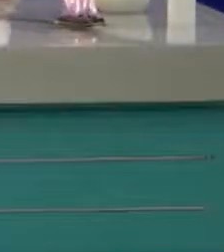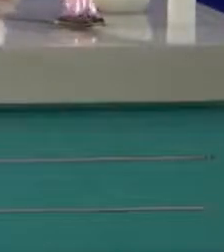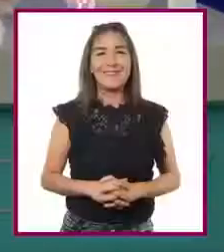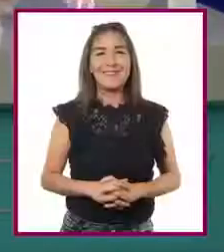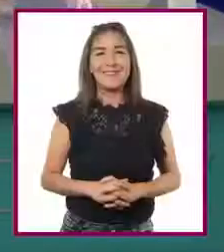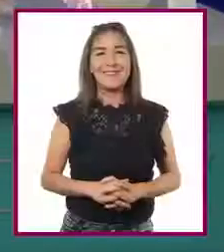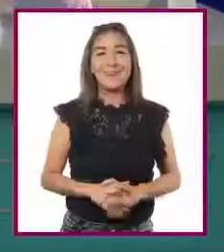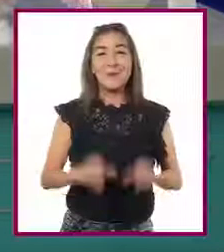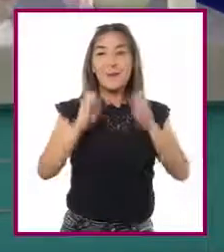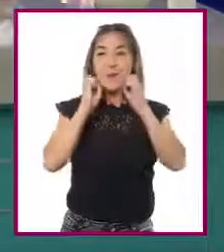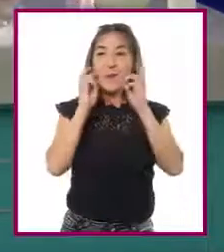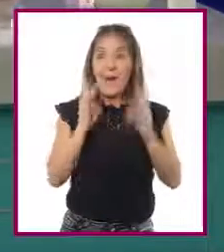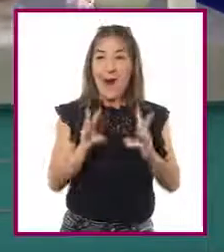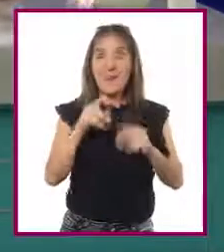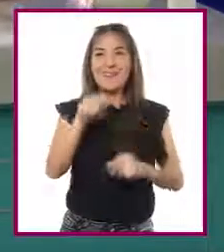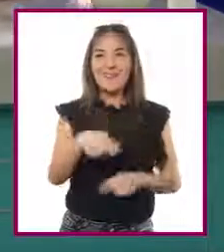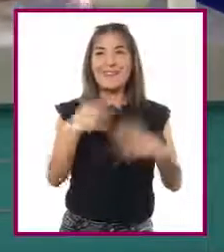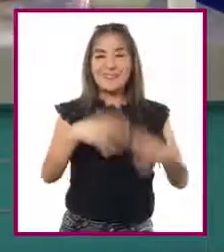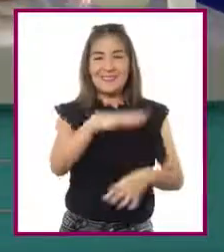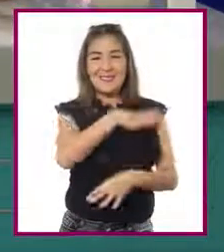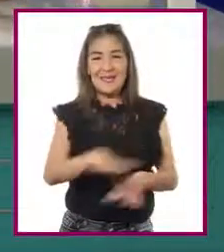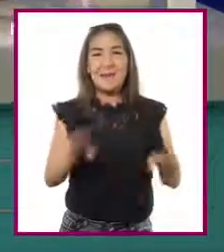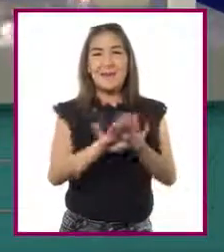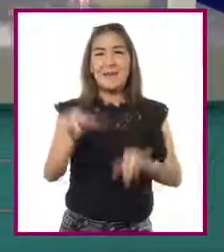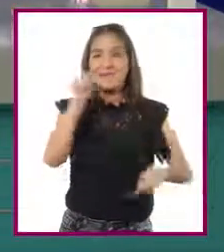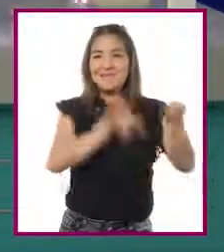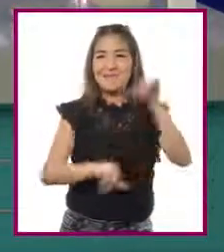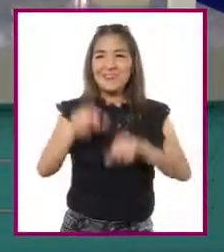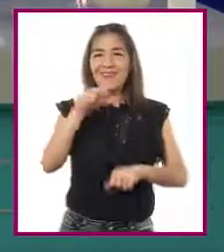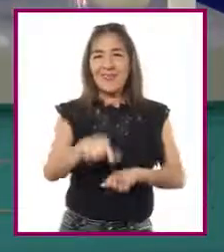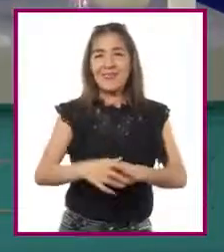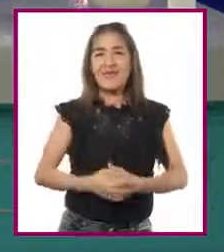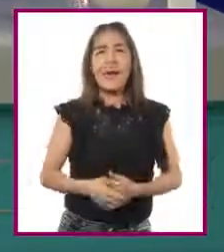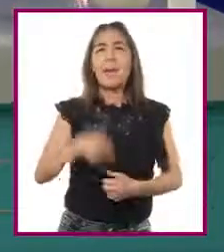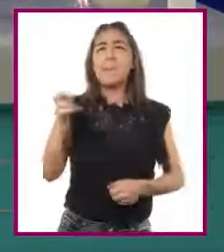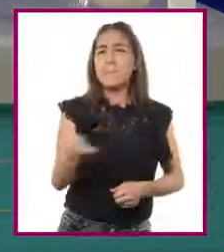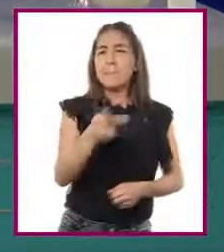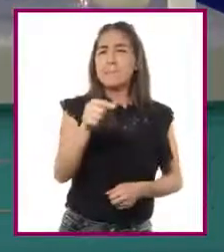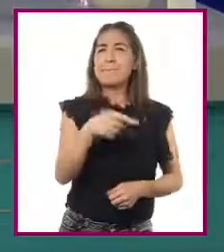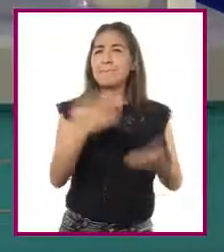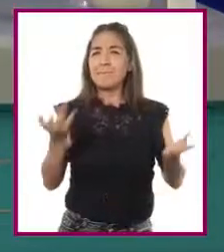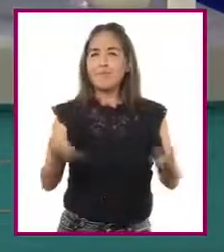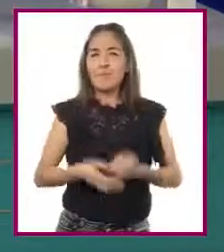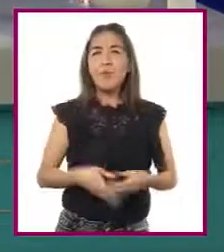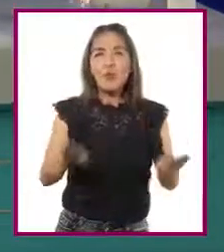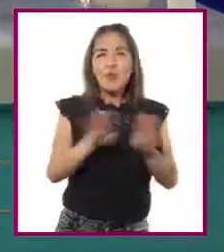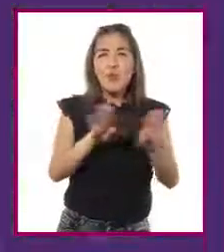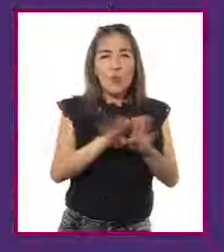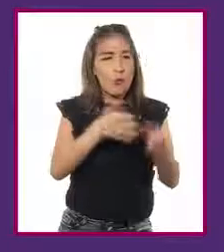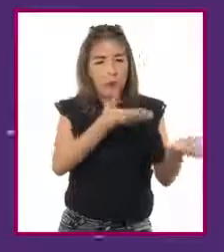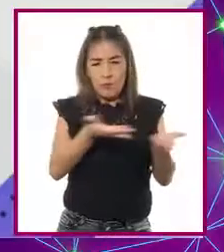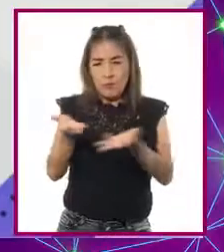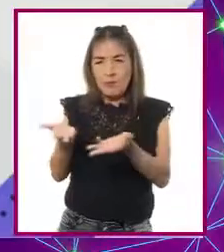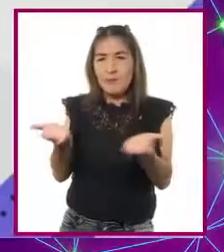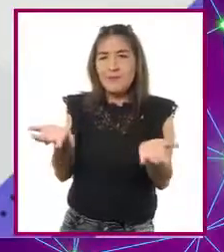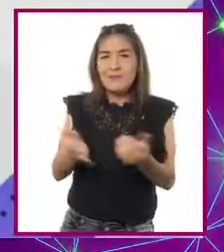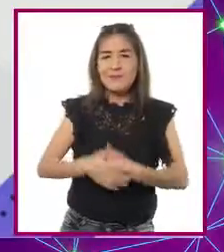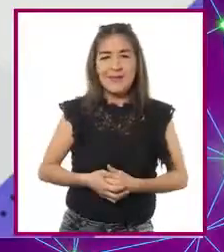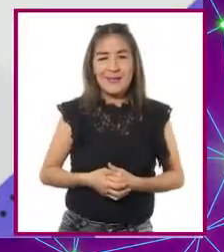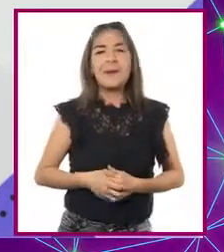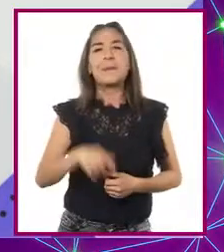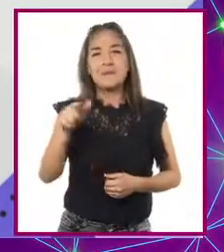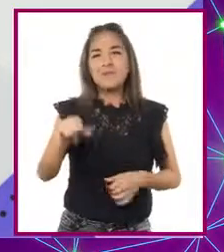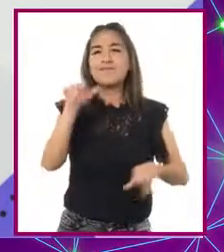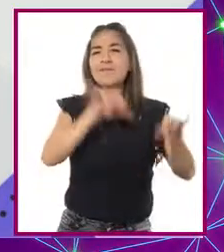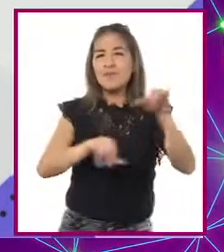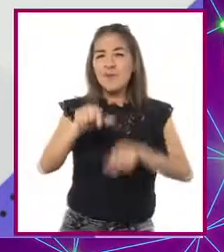¡Wow! Igual de emocionante que las otras reacciones de óxido de reducción. La pregunta es, ¿cómo sucedió eso, maestro Álvaro? La reacción